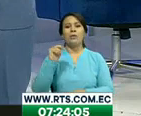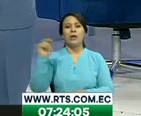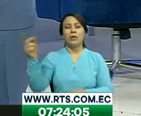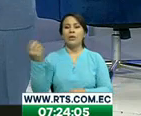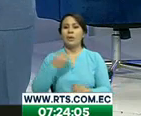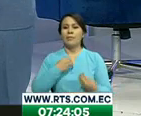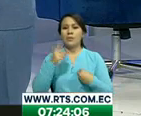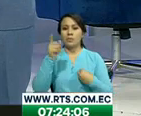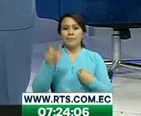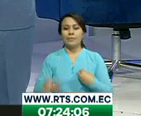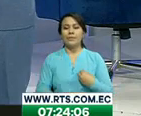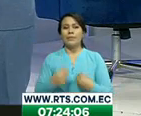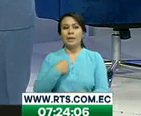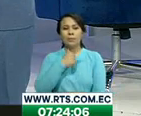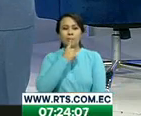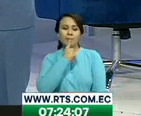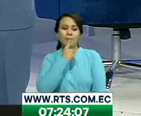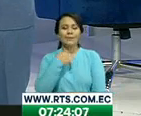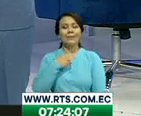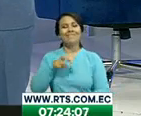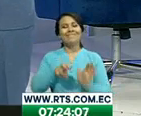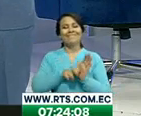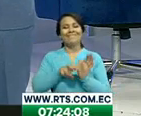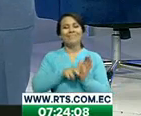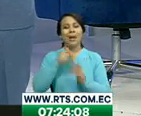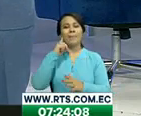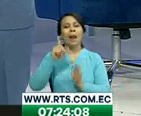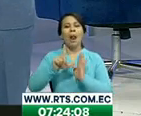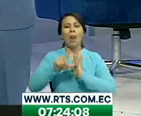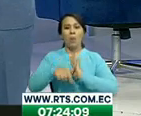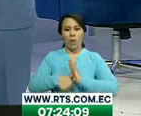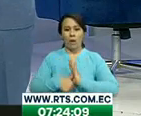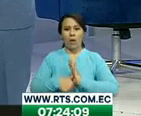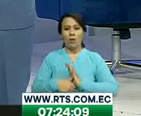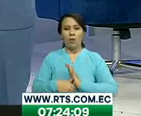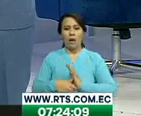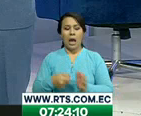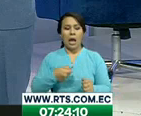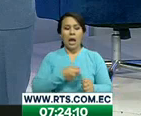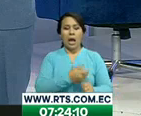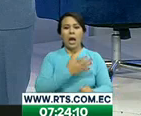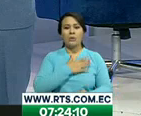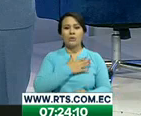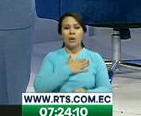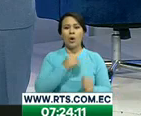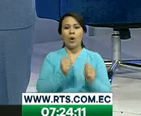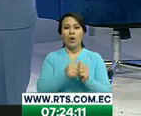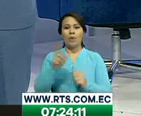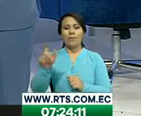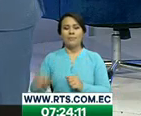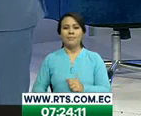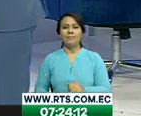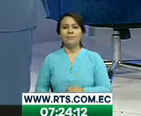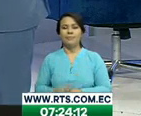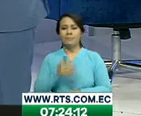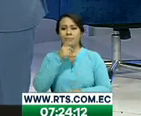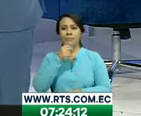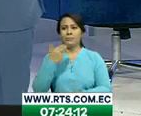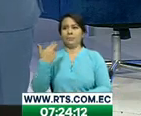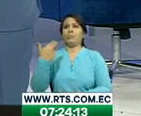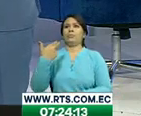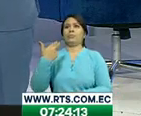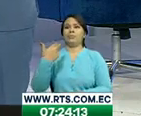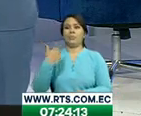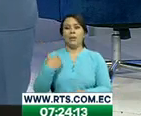denunciante, uno de ellos se hizo pasar como pasajero para más adelante amedrentarlo junto a su compinche, quien lo apuntó con